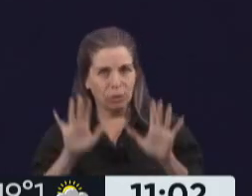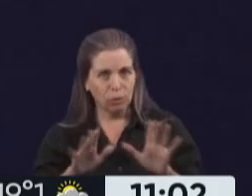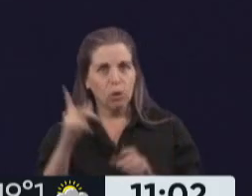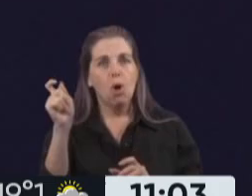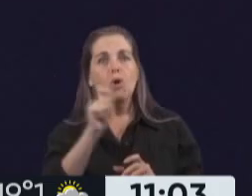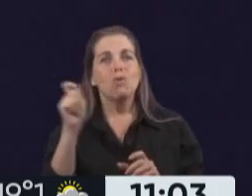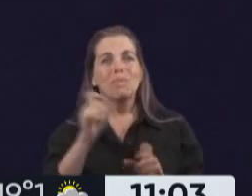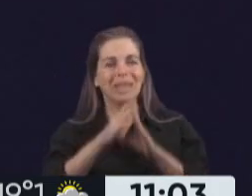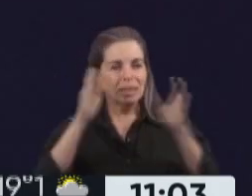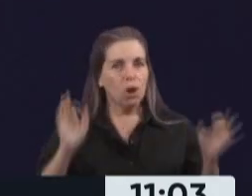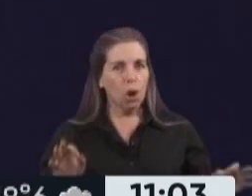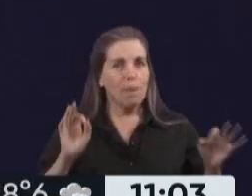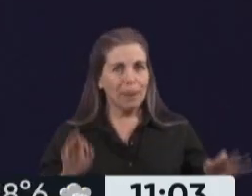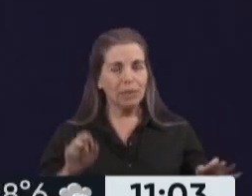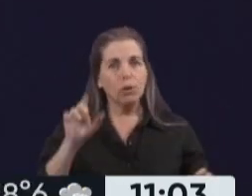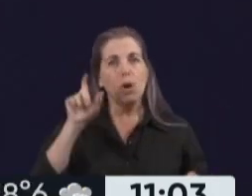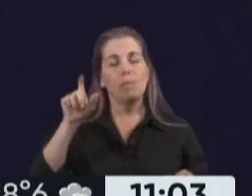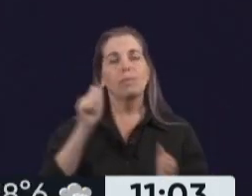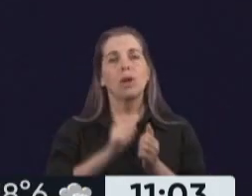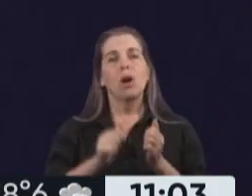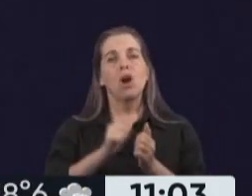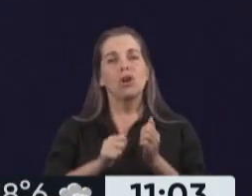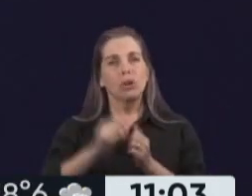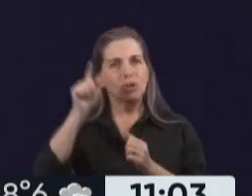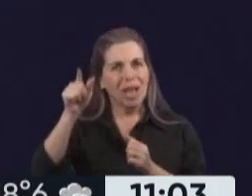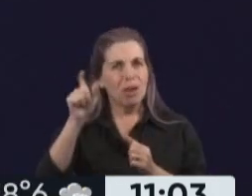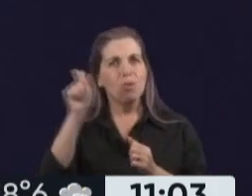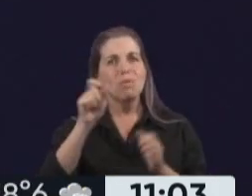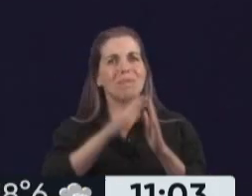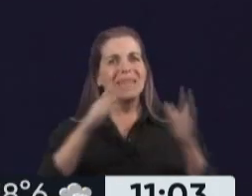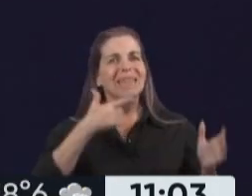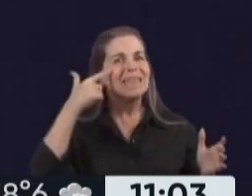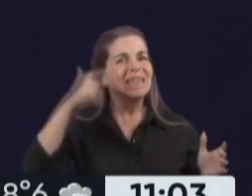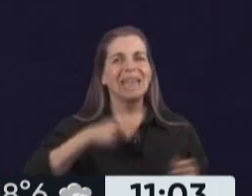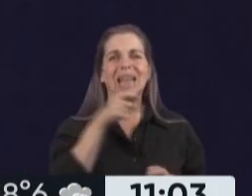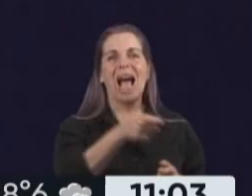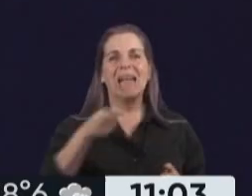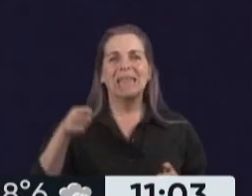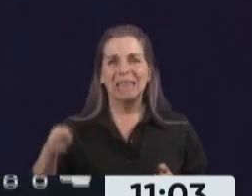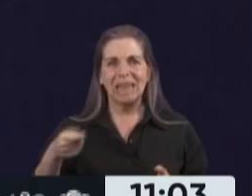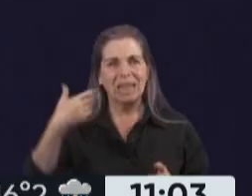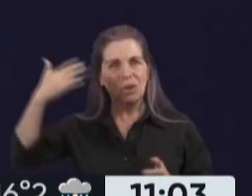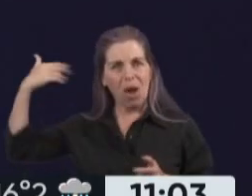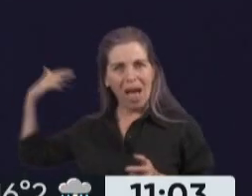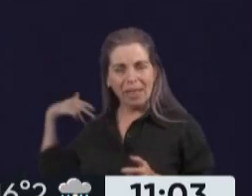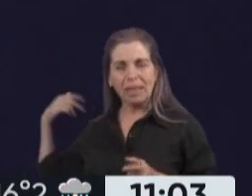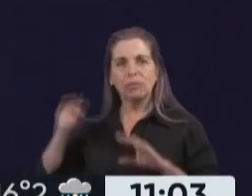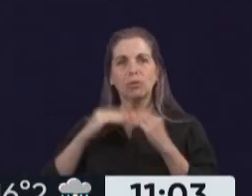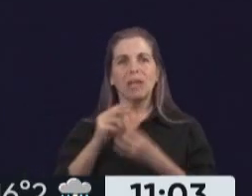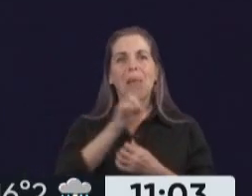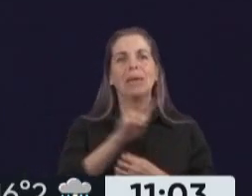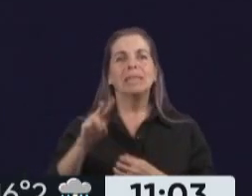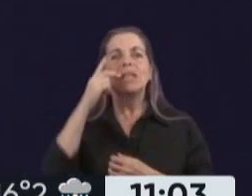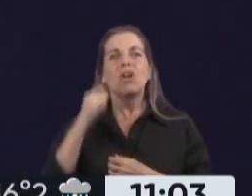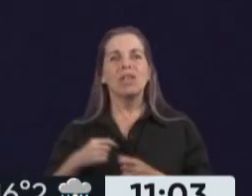ciudad de Rosario. Anteriormente, el periodo más largo registrado había sido de 22 días. Esto